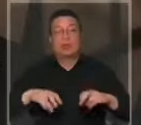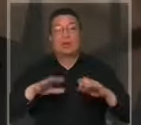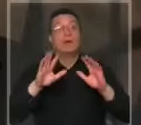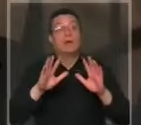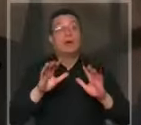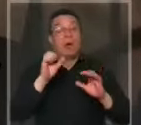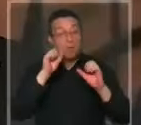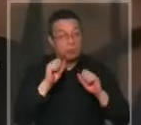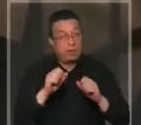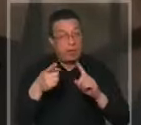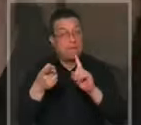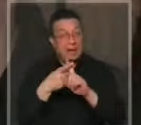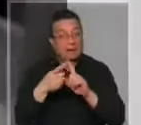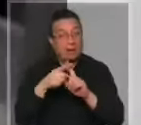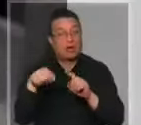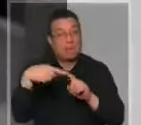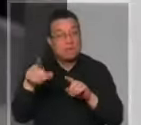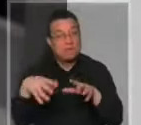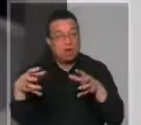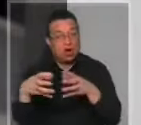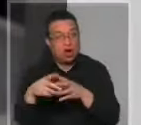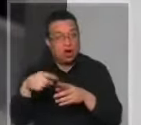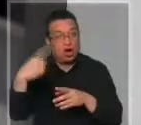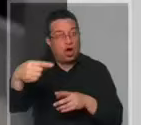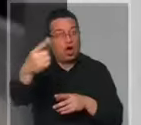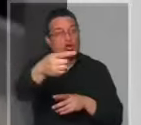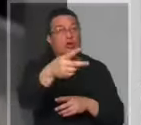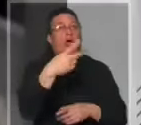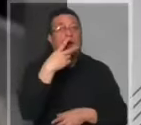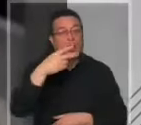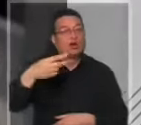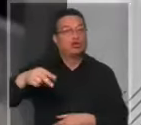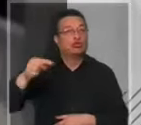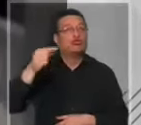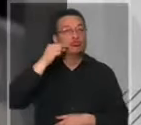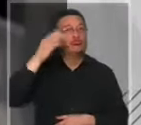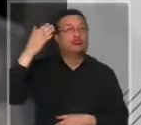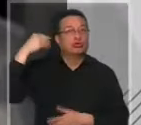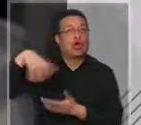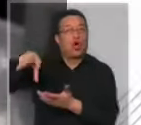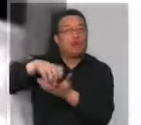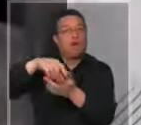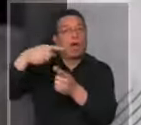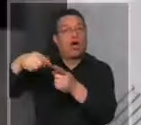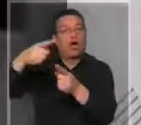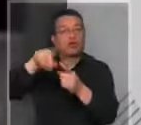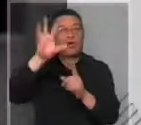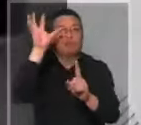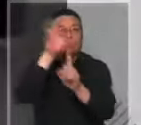descarta la participación de una misma banda. Hemos conocido noticias de este delito en varias comunas de la capital.